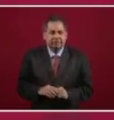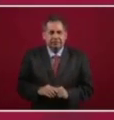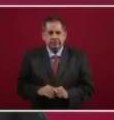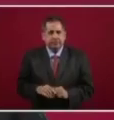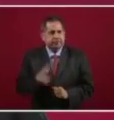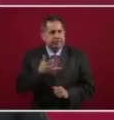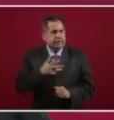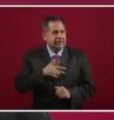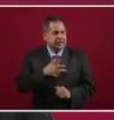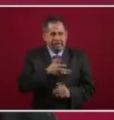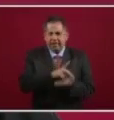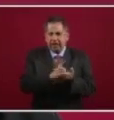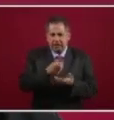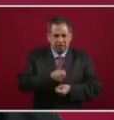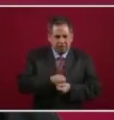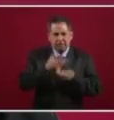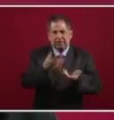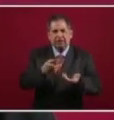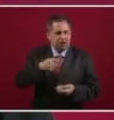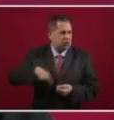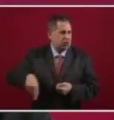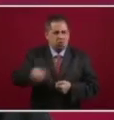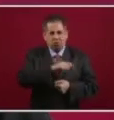el derecho de manifestación a nadie.